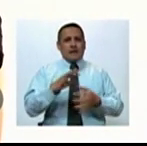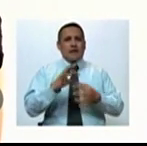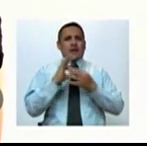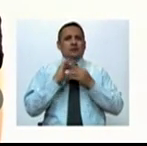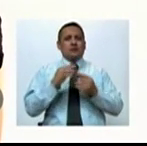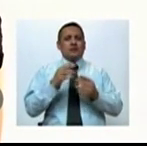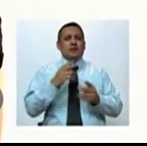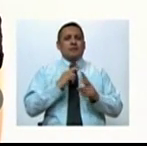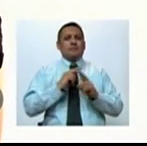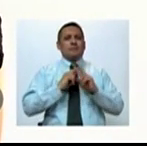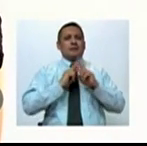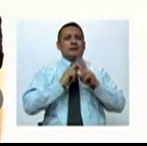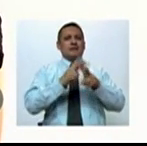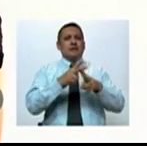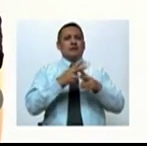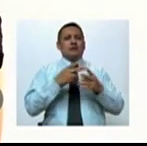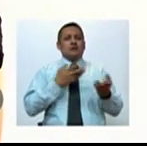servicios